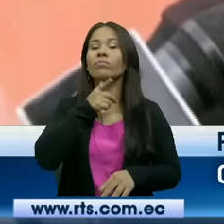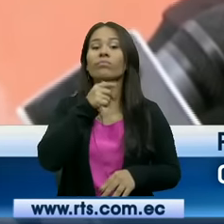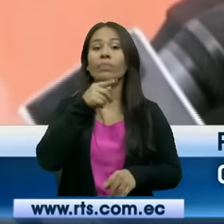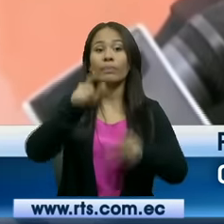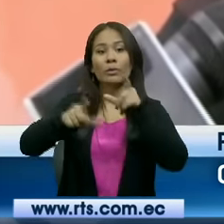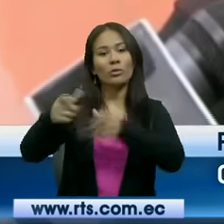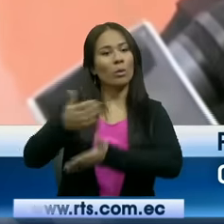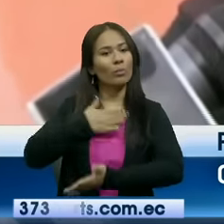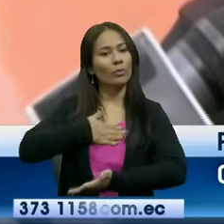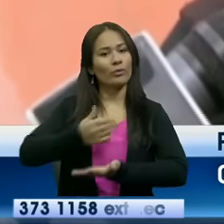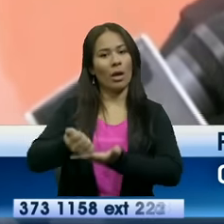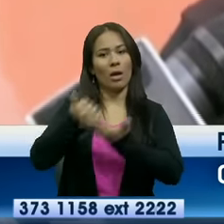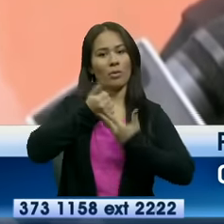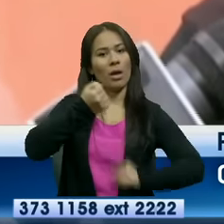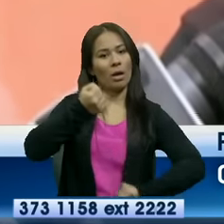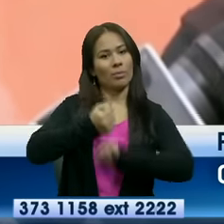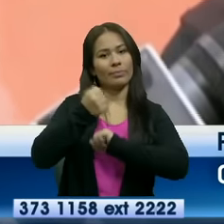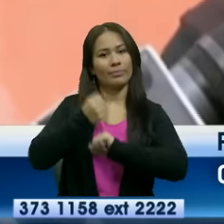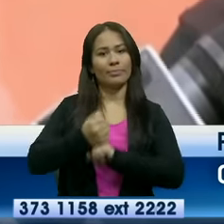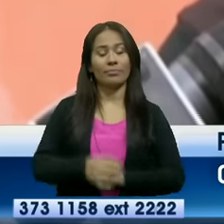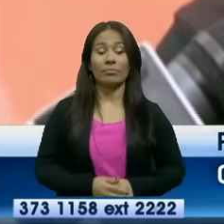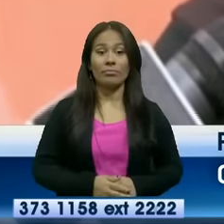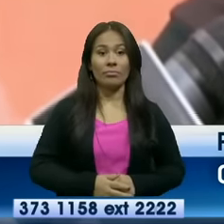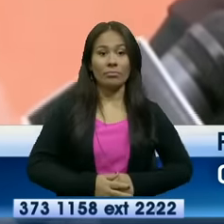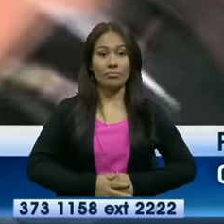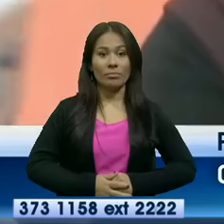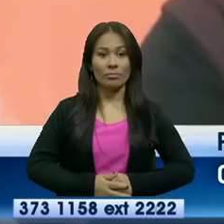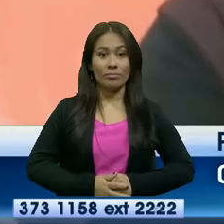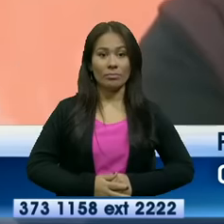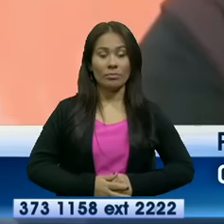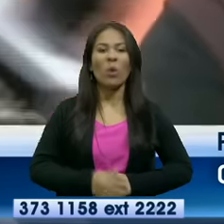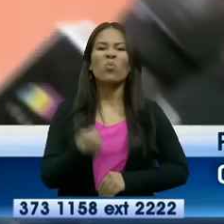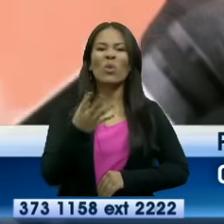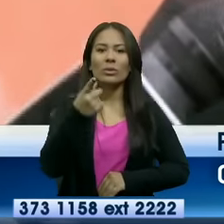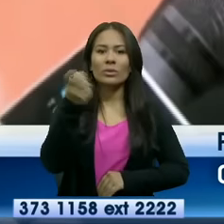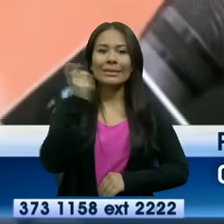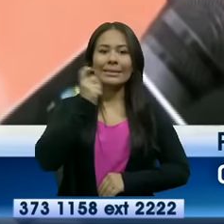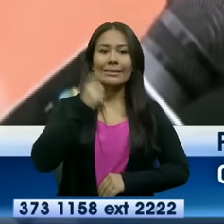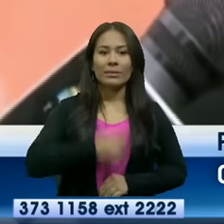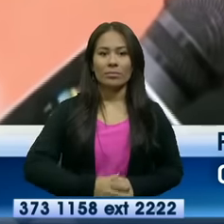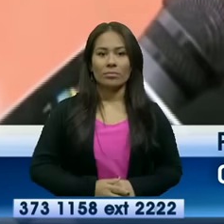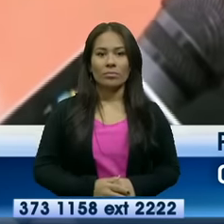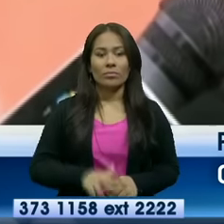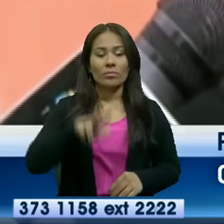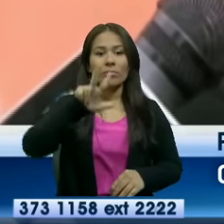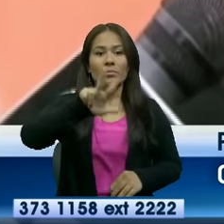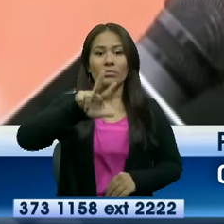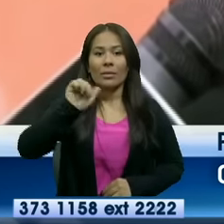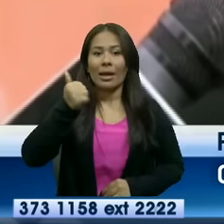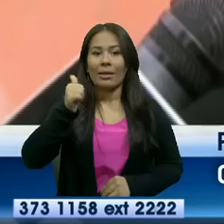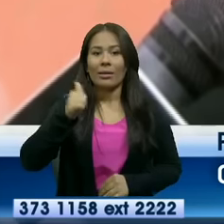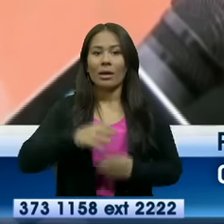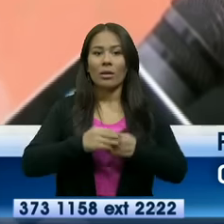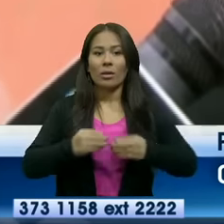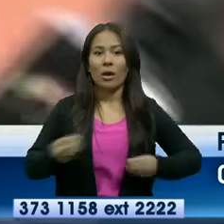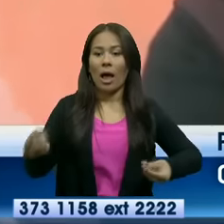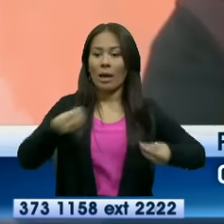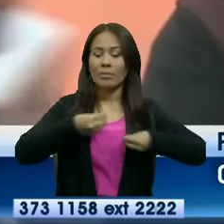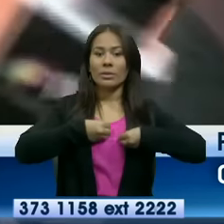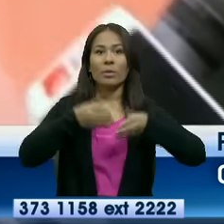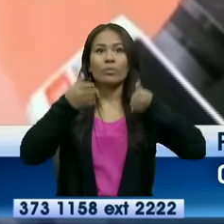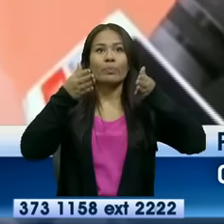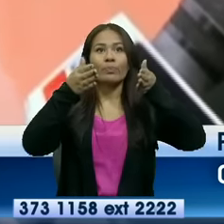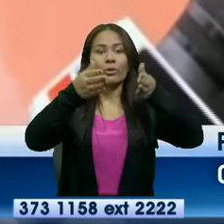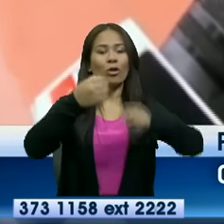por favor alguien si nos puede ayudar con eso. ¿Cuánto necesitan para el nicho? 310 dice que cuesta el nicho. Si no, no